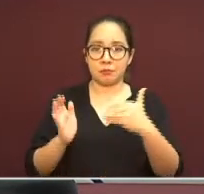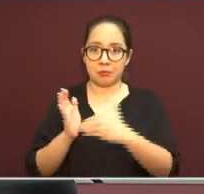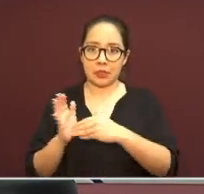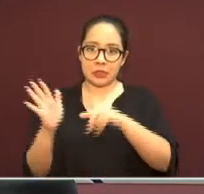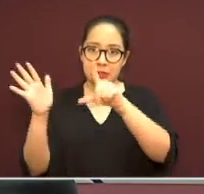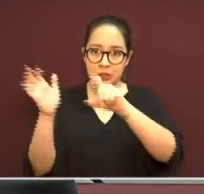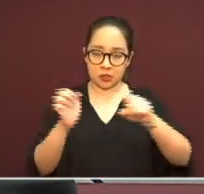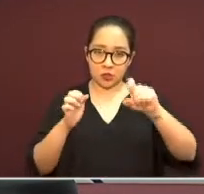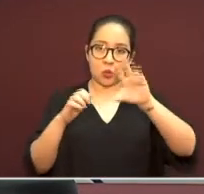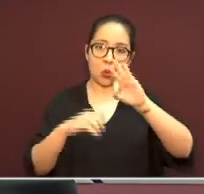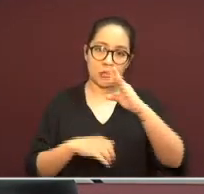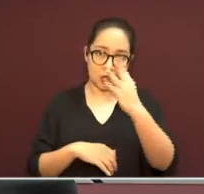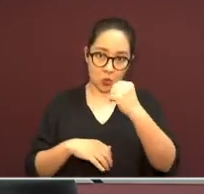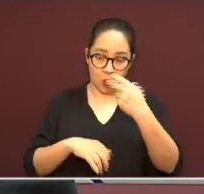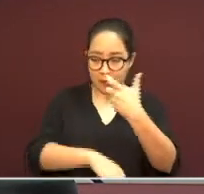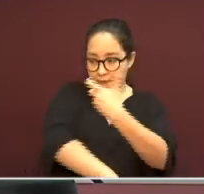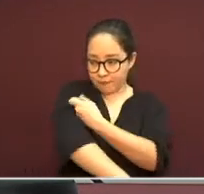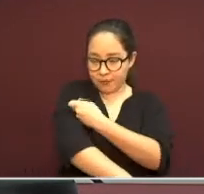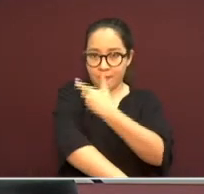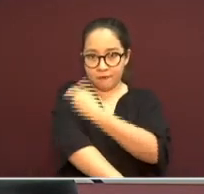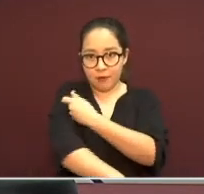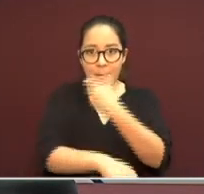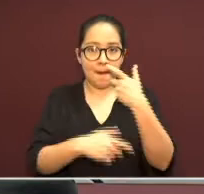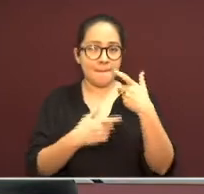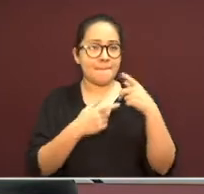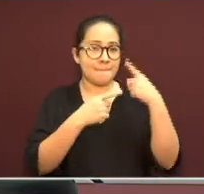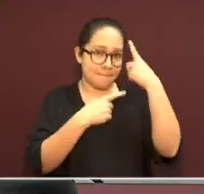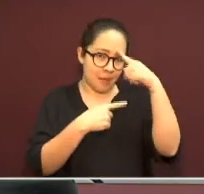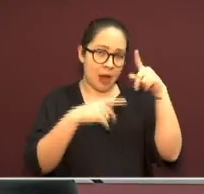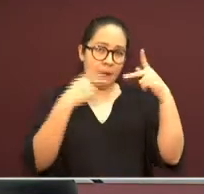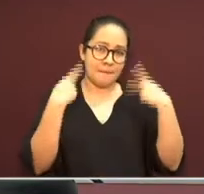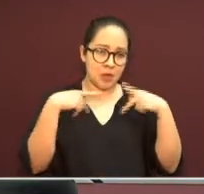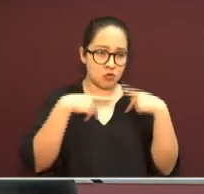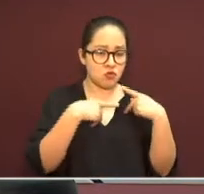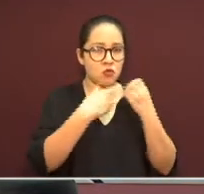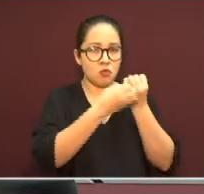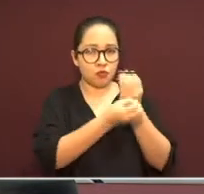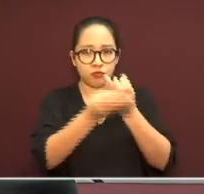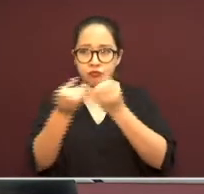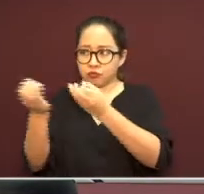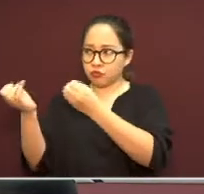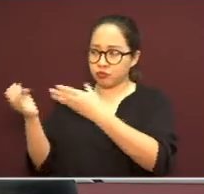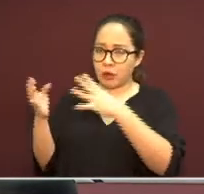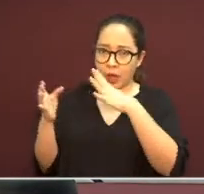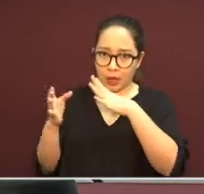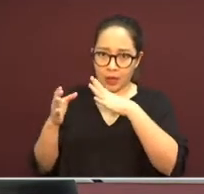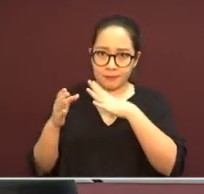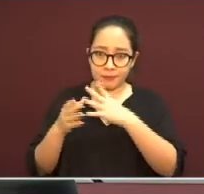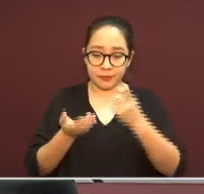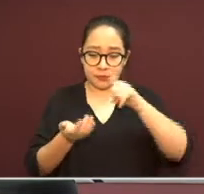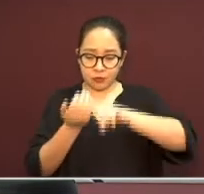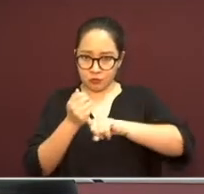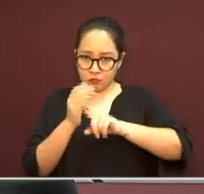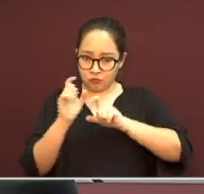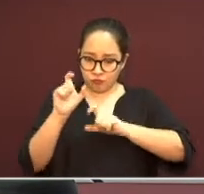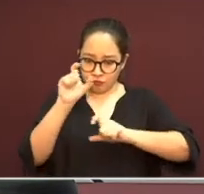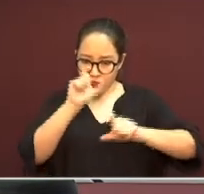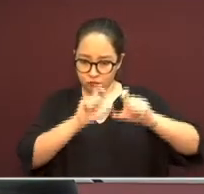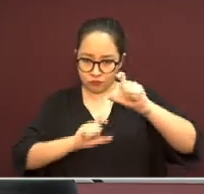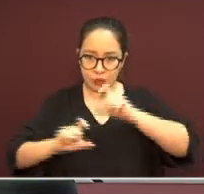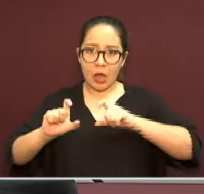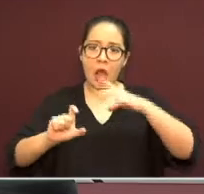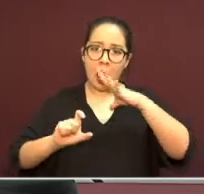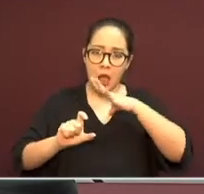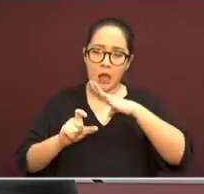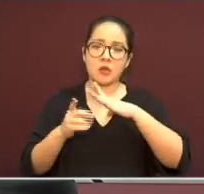749 vacunas cuyos biológicos estarán garantizados en los centros de